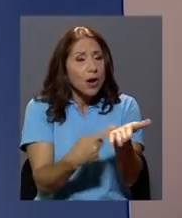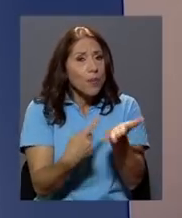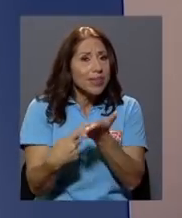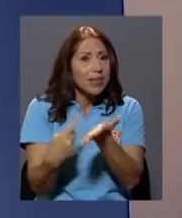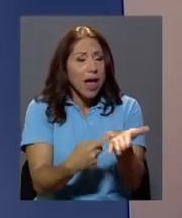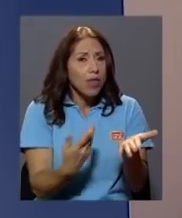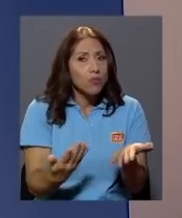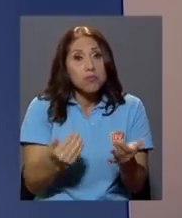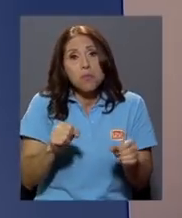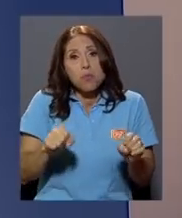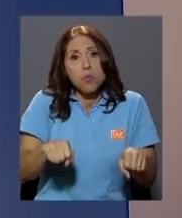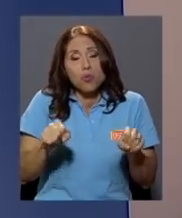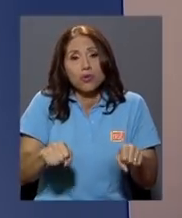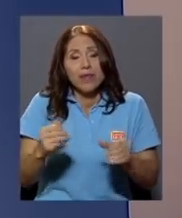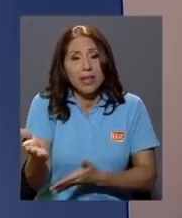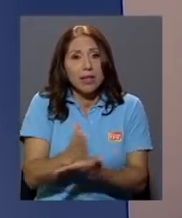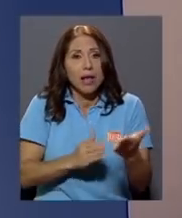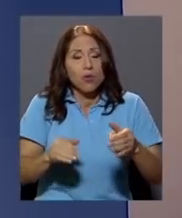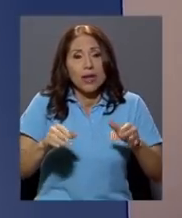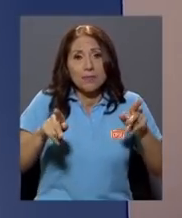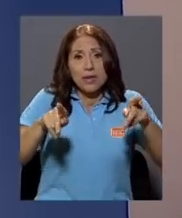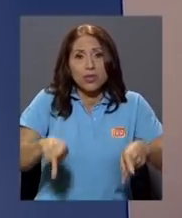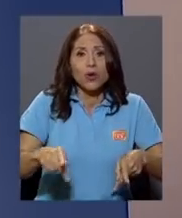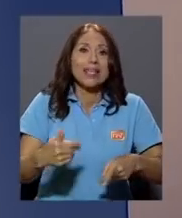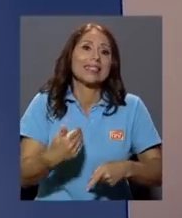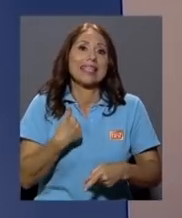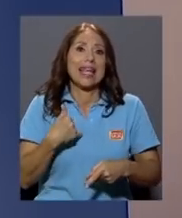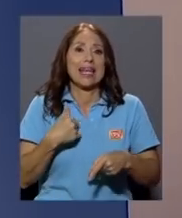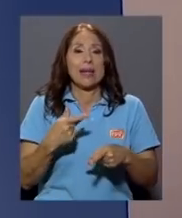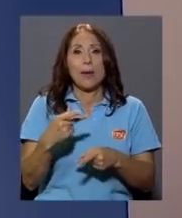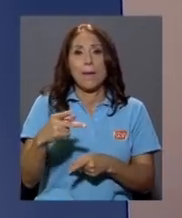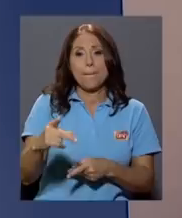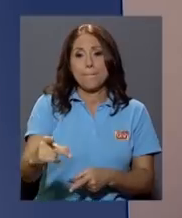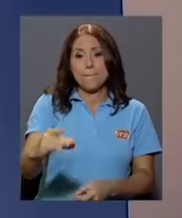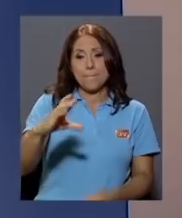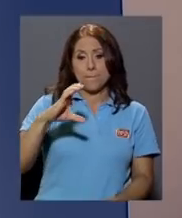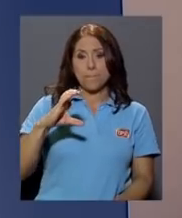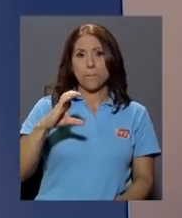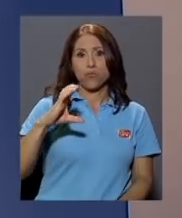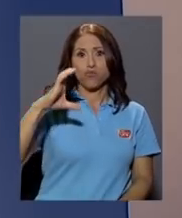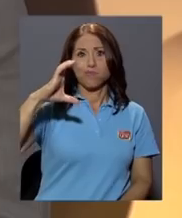Carlos, que es la posibilidad de que algunas personas tengan una pensión que pueda ser de lujo, verdaderamente?